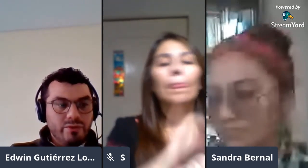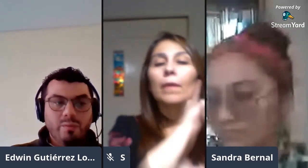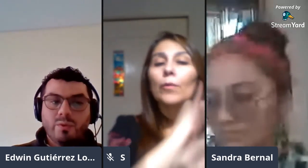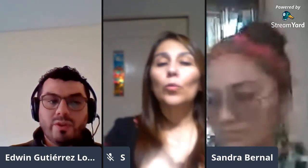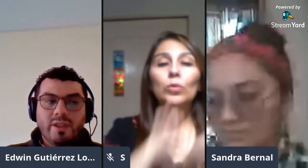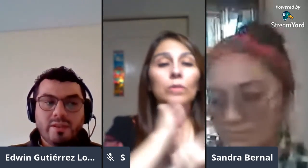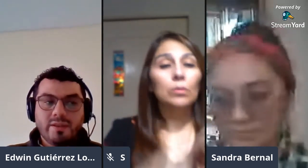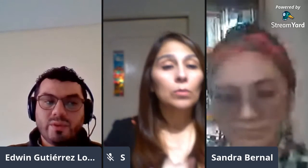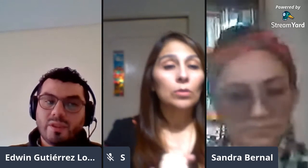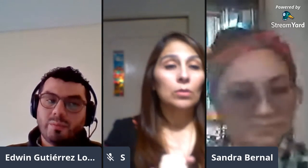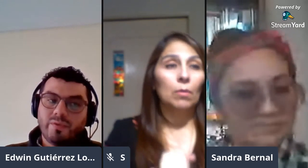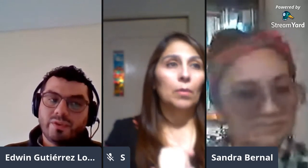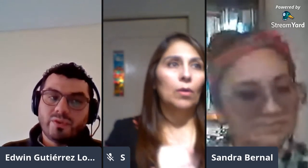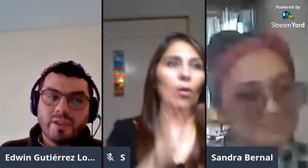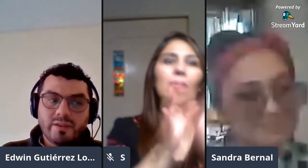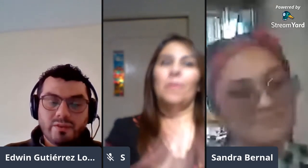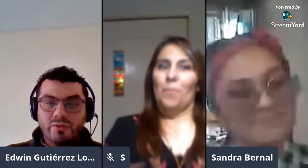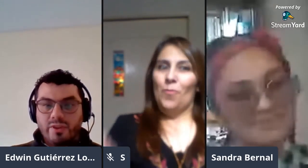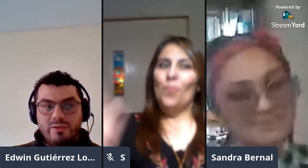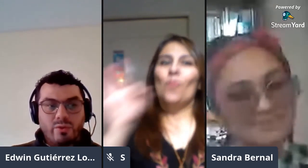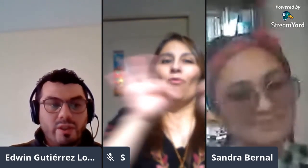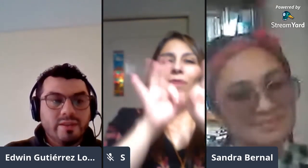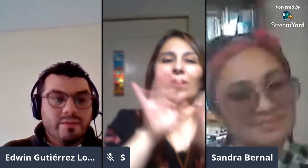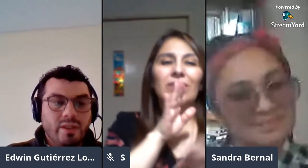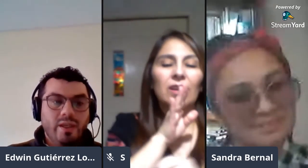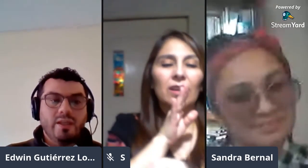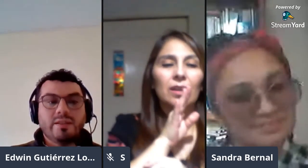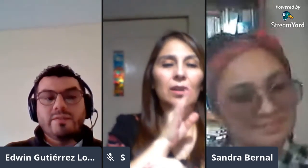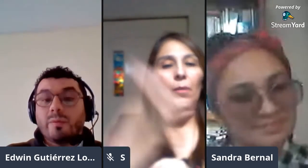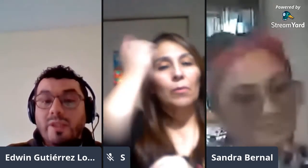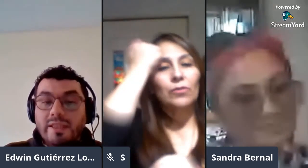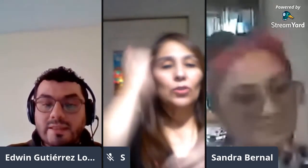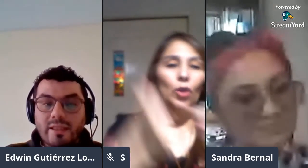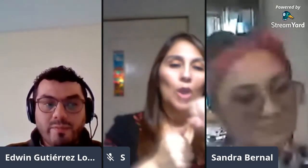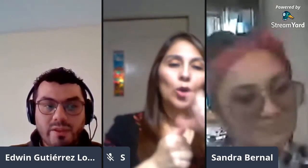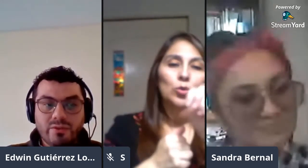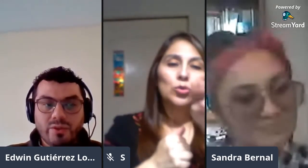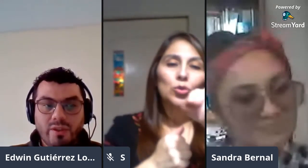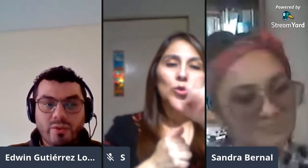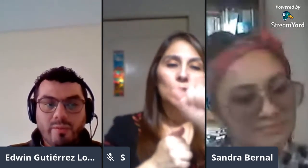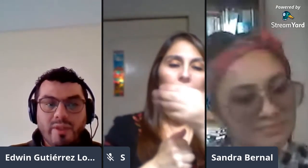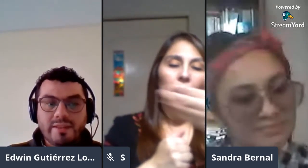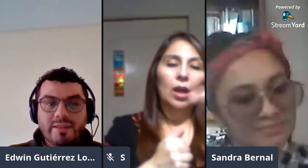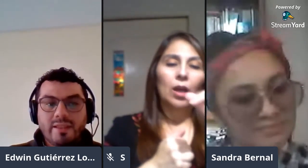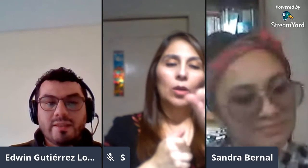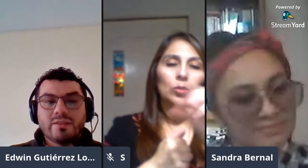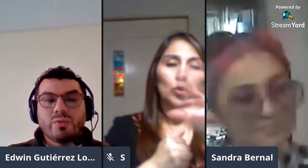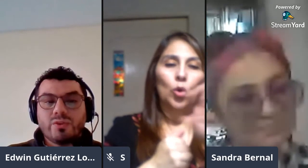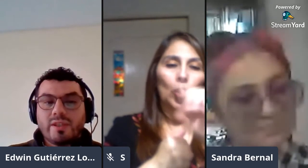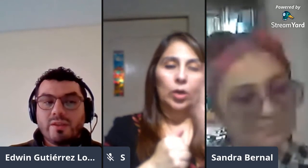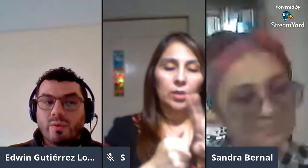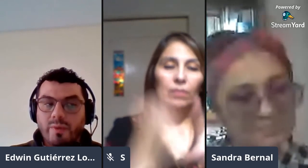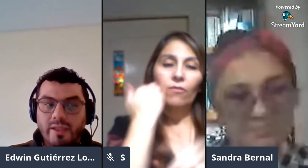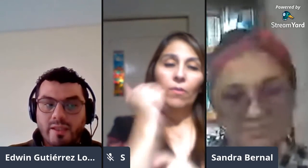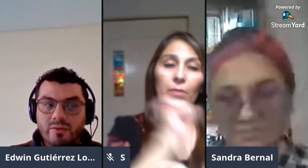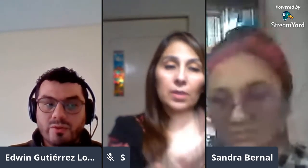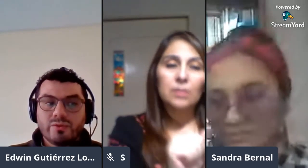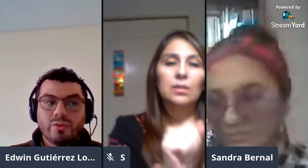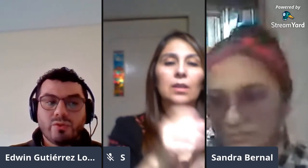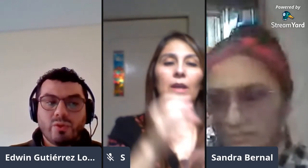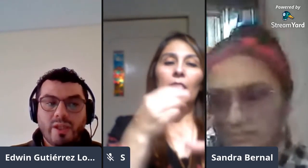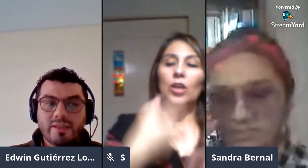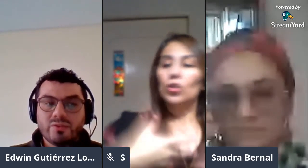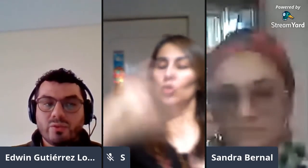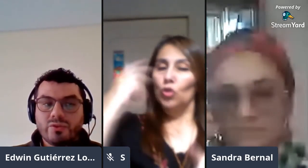pero no menos importante, nuestra profesora Sonia Torres. Ella es feminista, historiadora, magíster en estudios